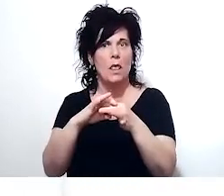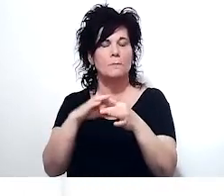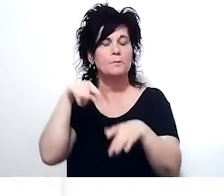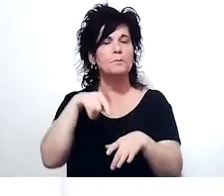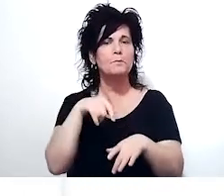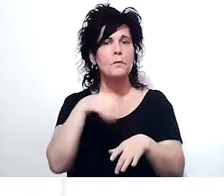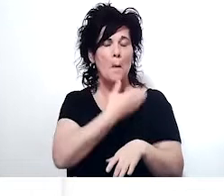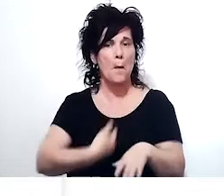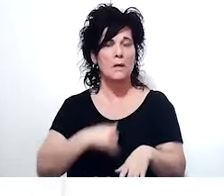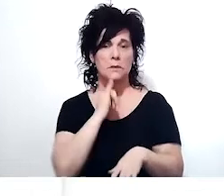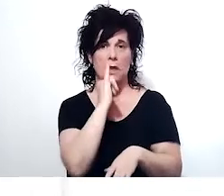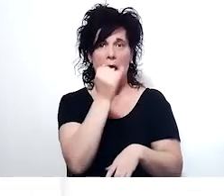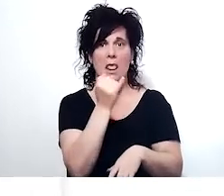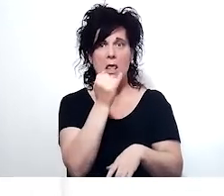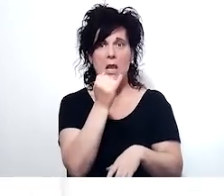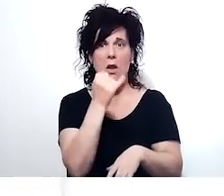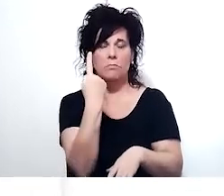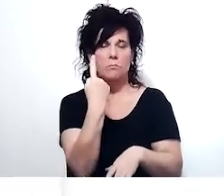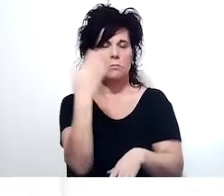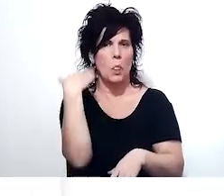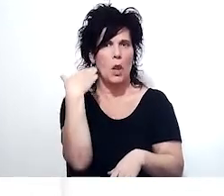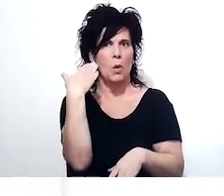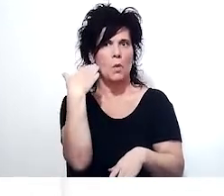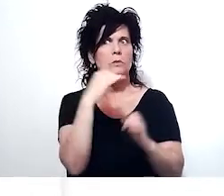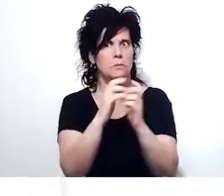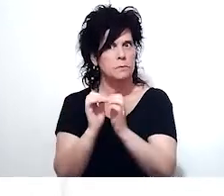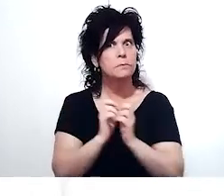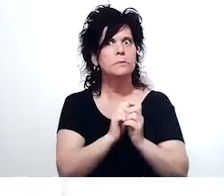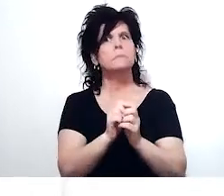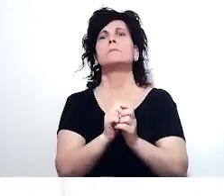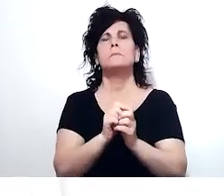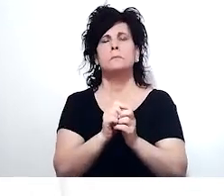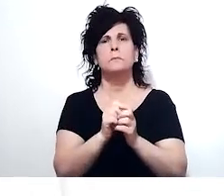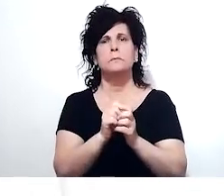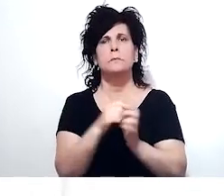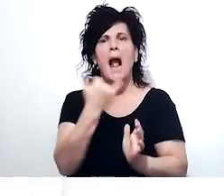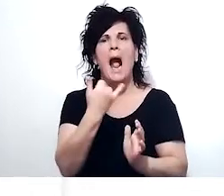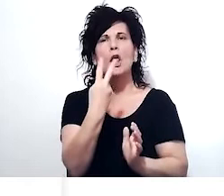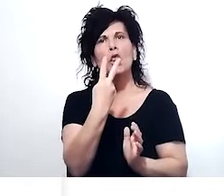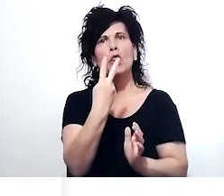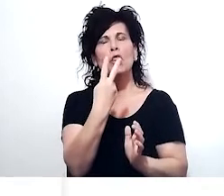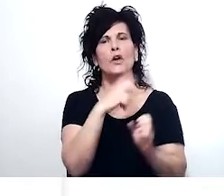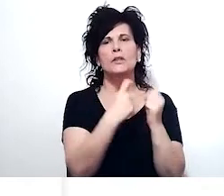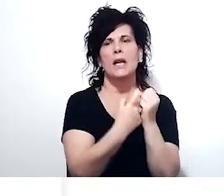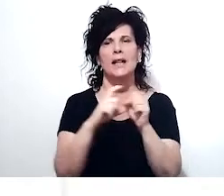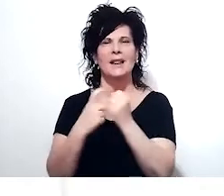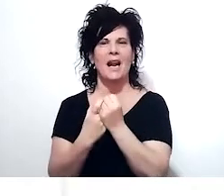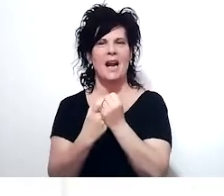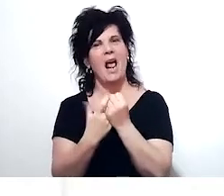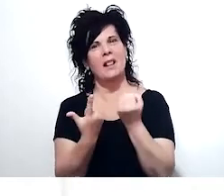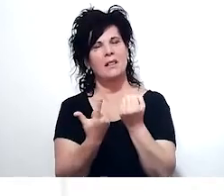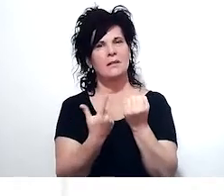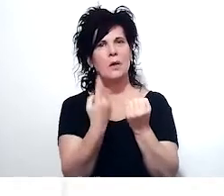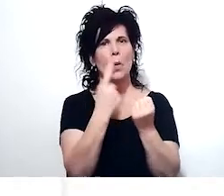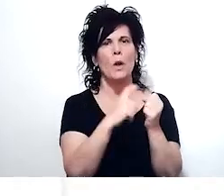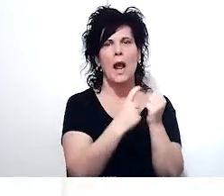y dijo Macron en un discurso muy, muy comentado que había como dos Internet, una Internet